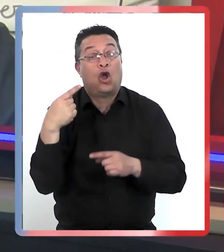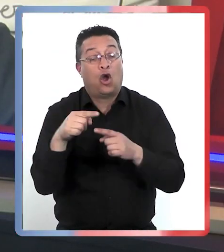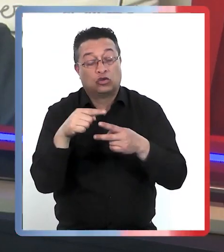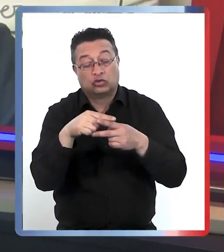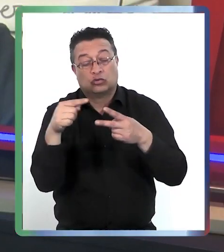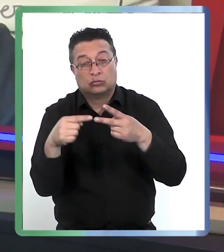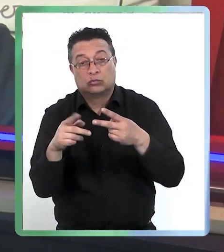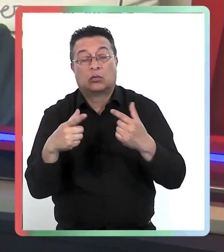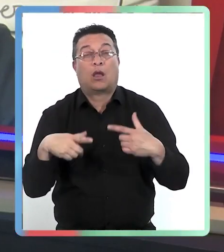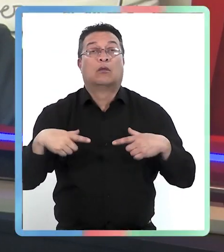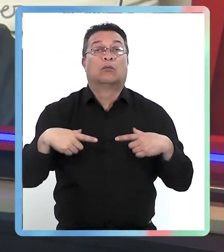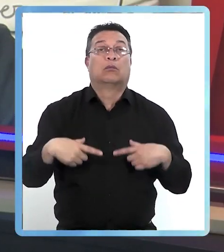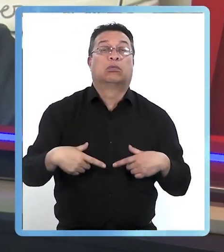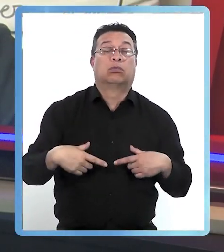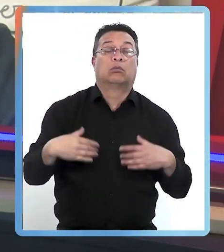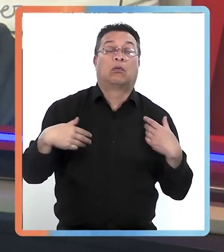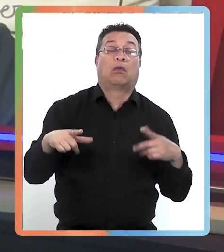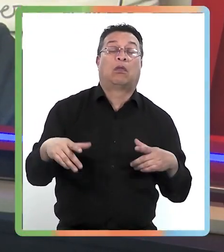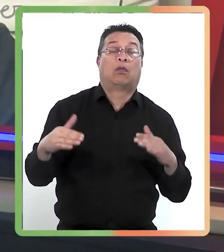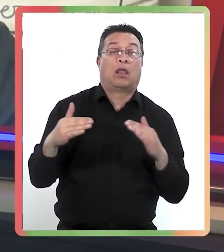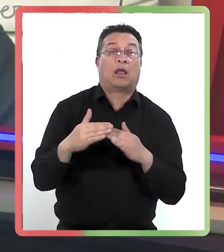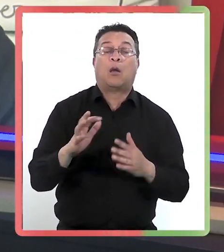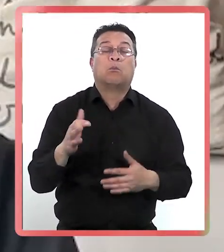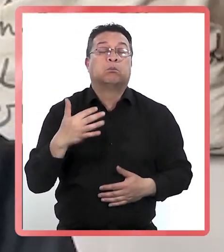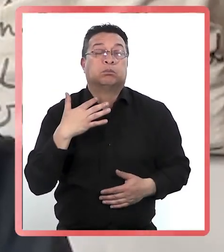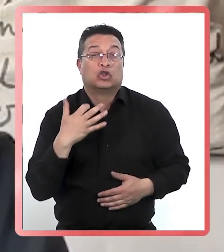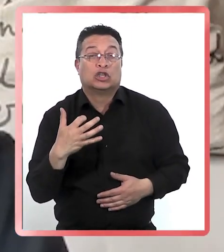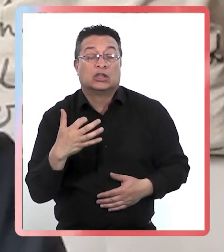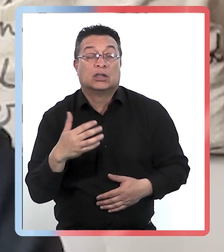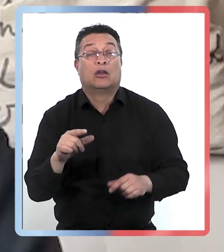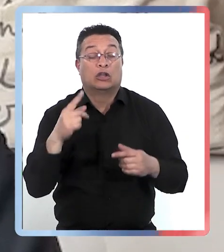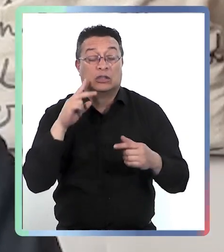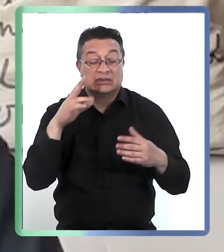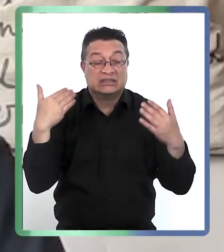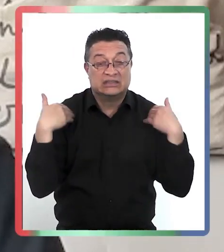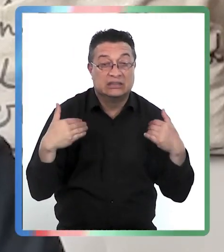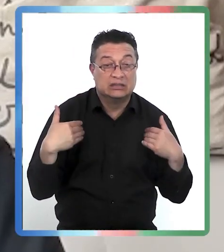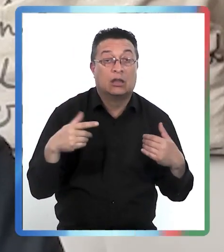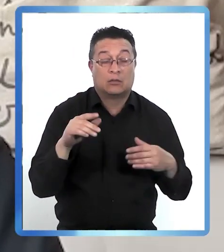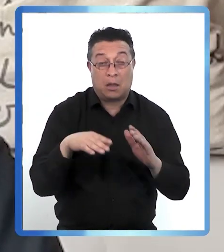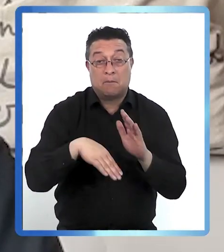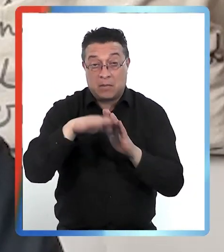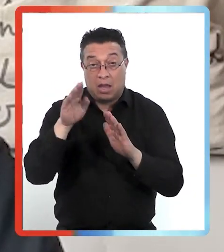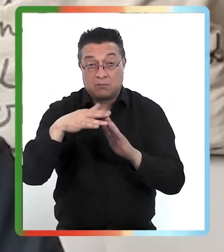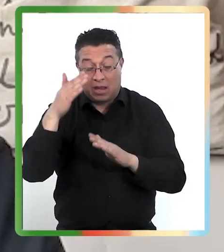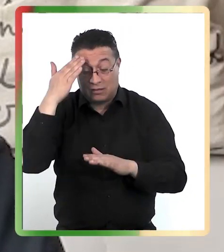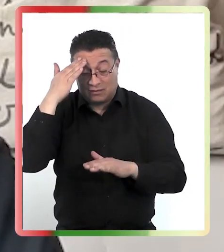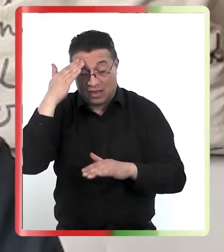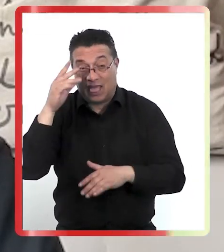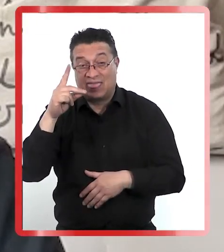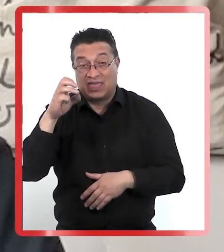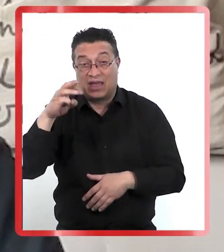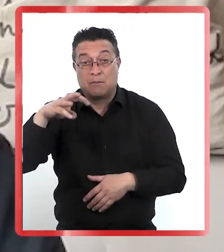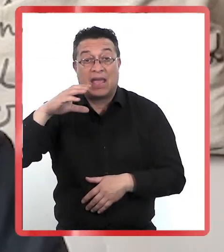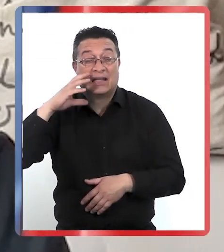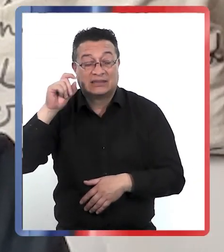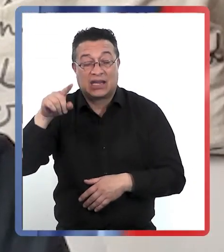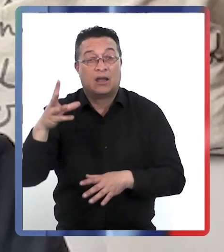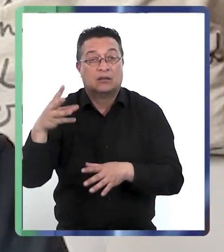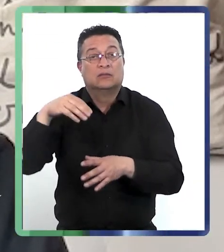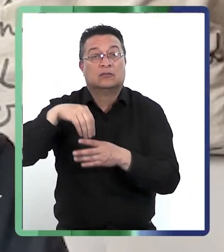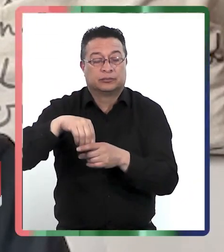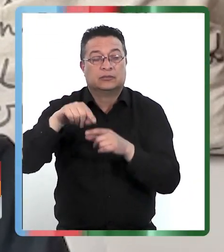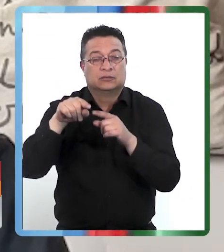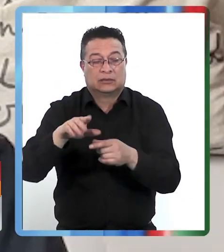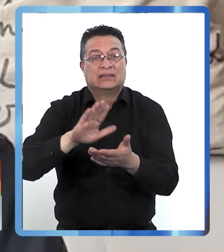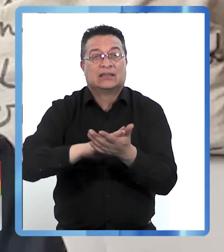factor importante es el sedentarismo. ¿Por qué? Los principales factores de riesgo de las demencias se engloban